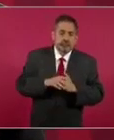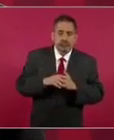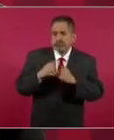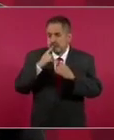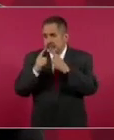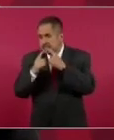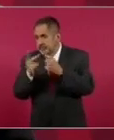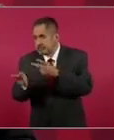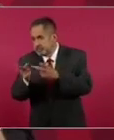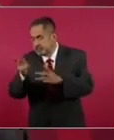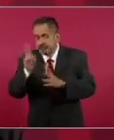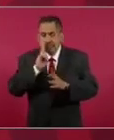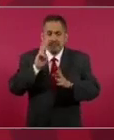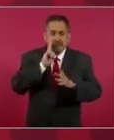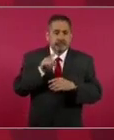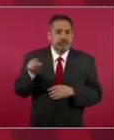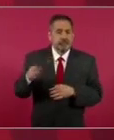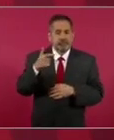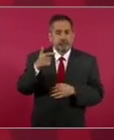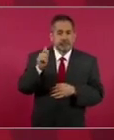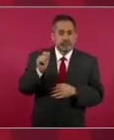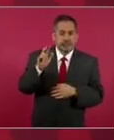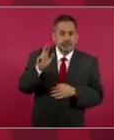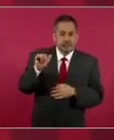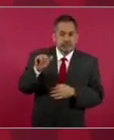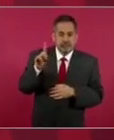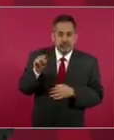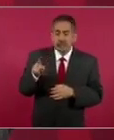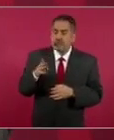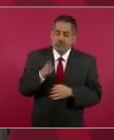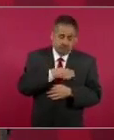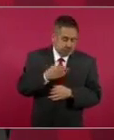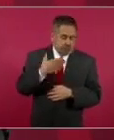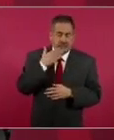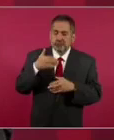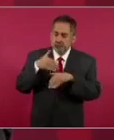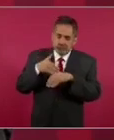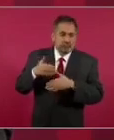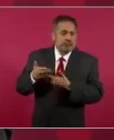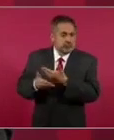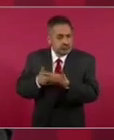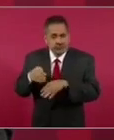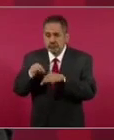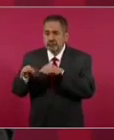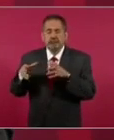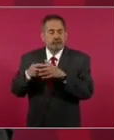consultando a Gerardo, que es un buen servidor público,